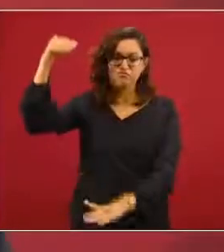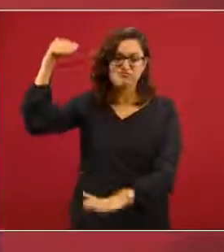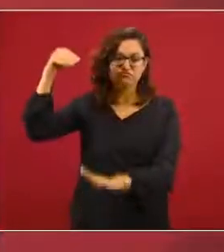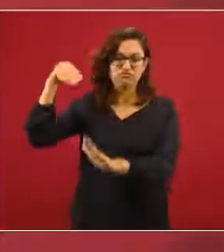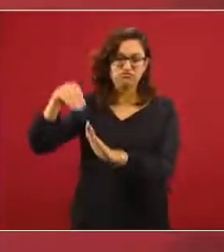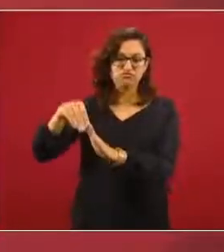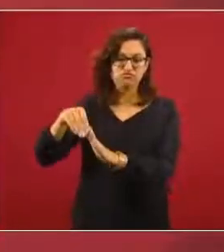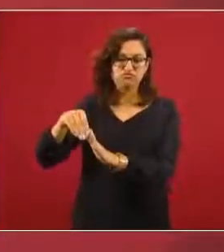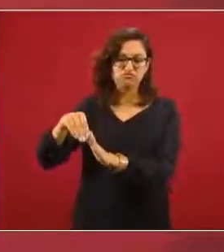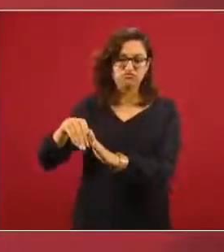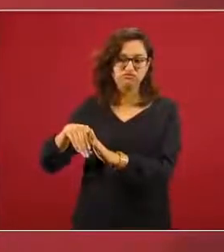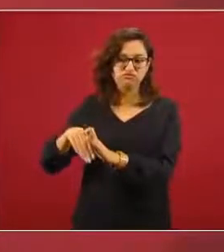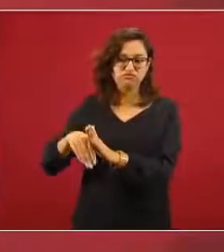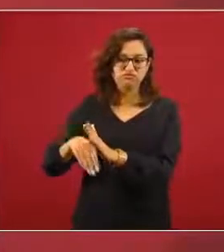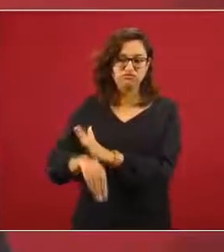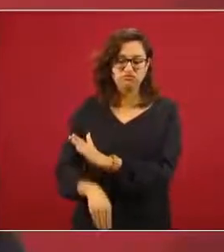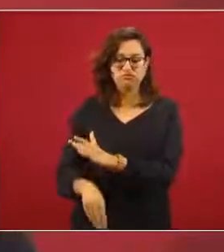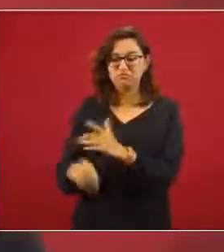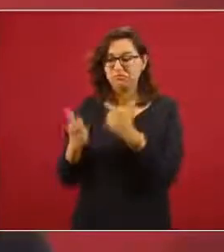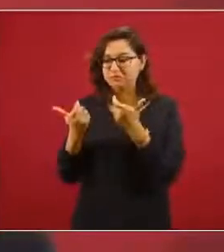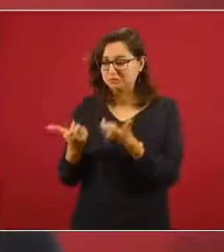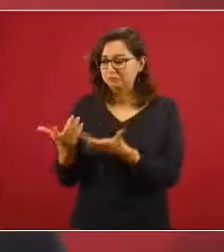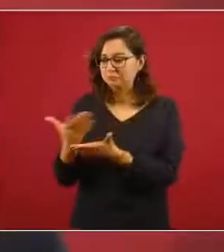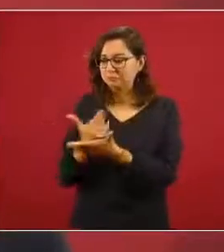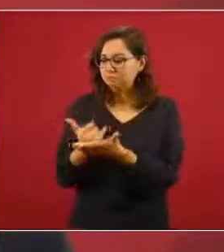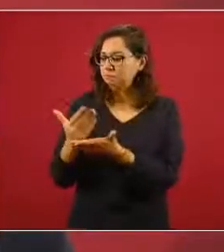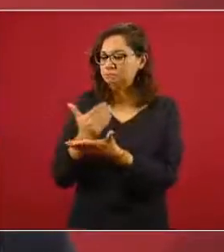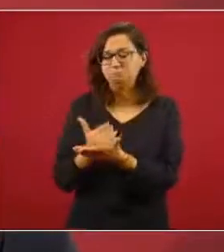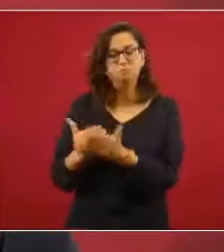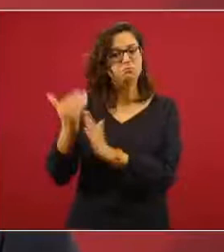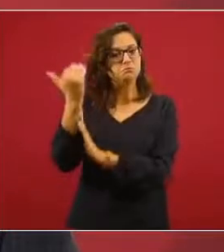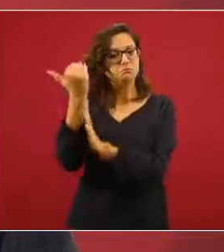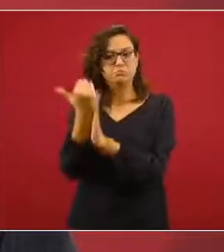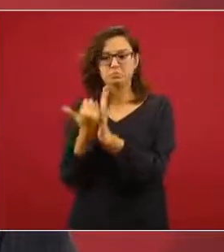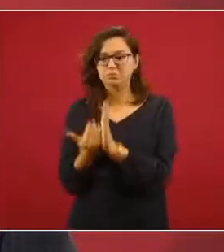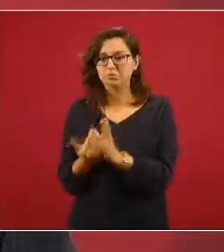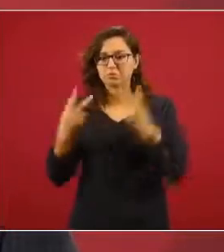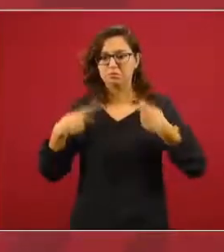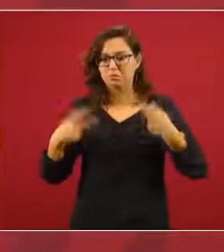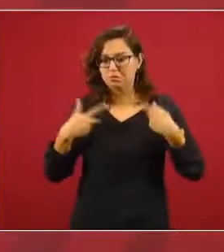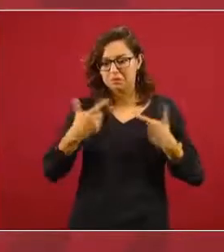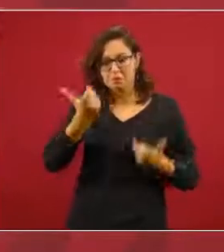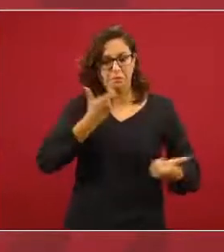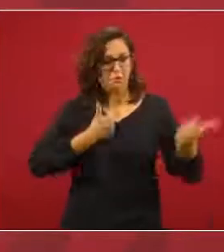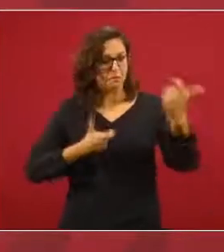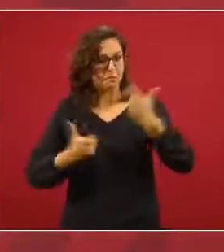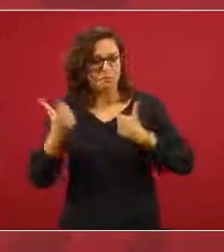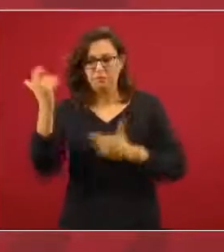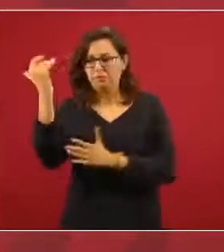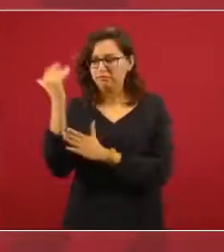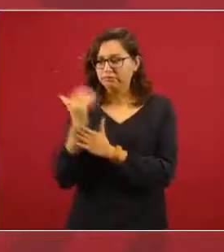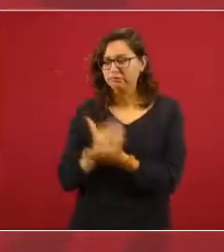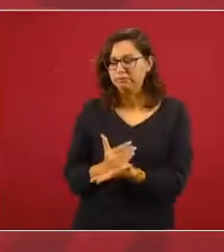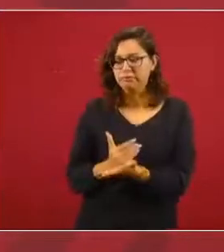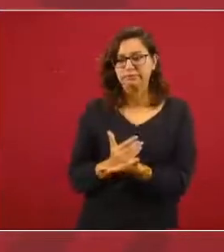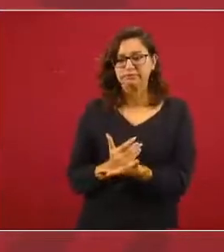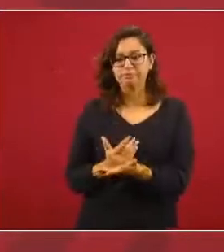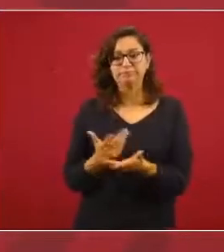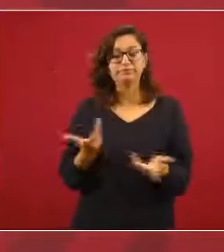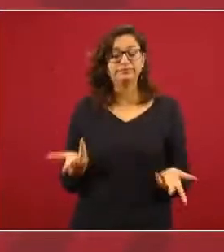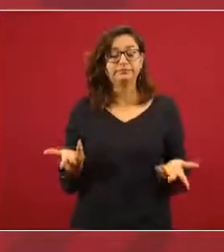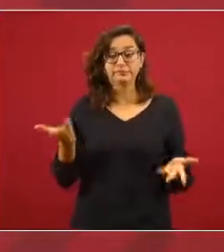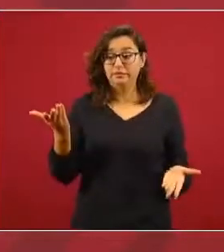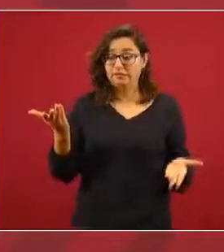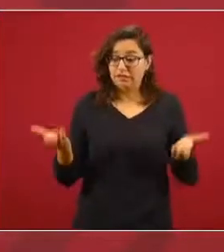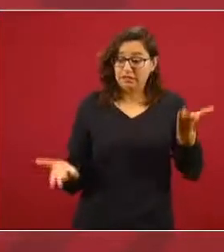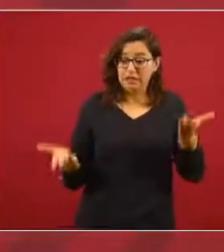generación de riqueza, se deteriora el ingreso de las personas. ¿Cómo llegar a un punto de equilibrio? No hay una